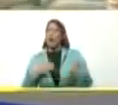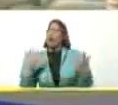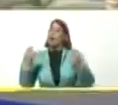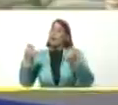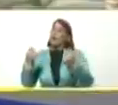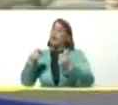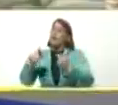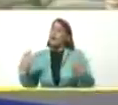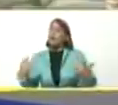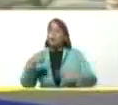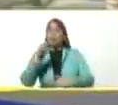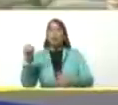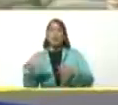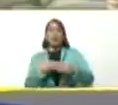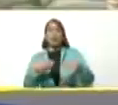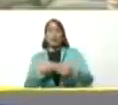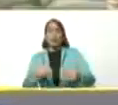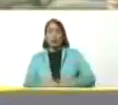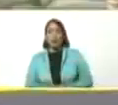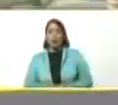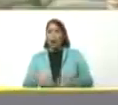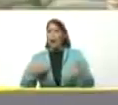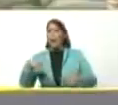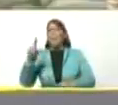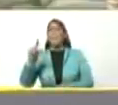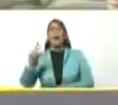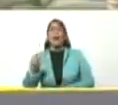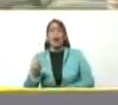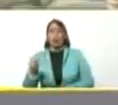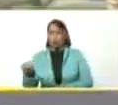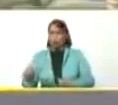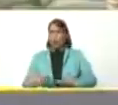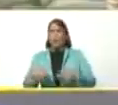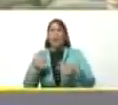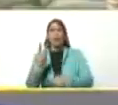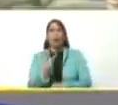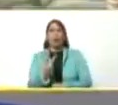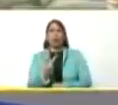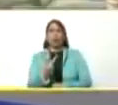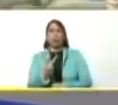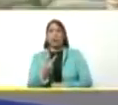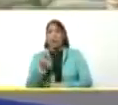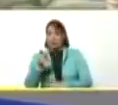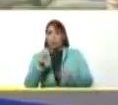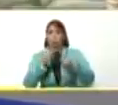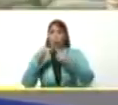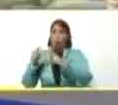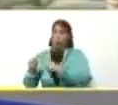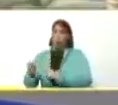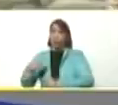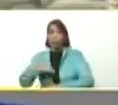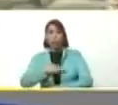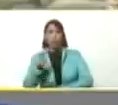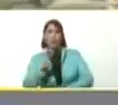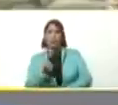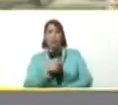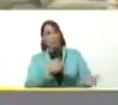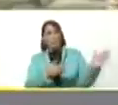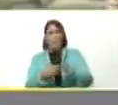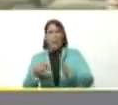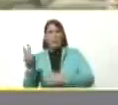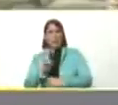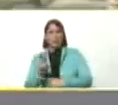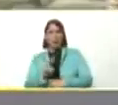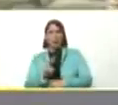esto? $200. Está barato, dame dos. Así nos conocían en el mundo. Ahí vienen los venezolanos.